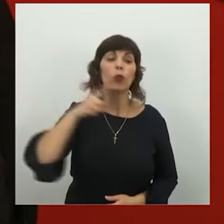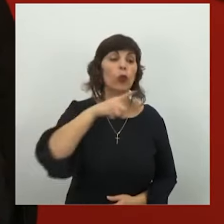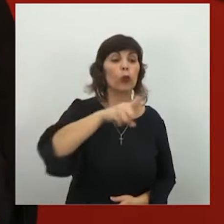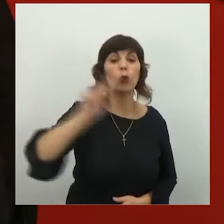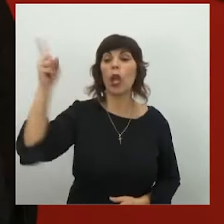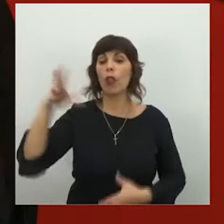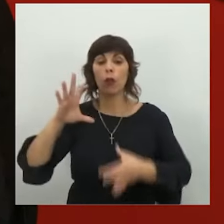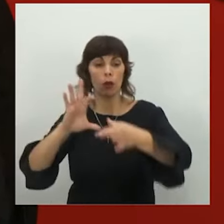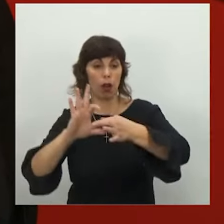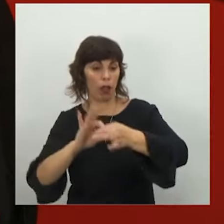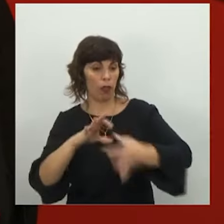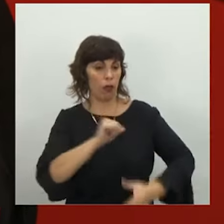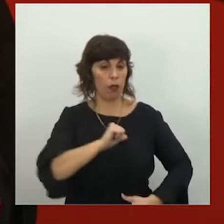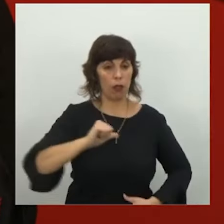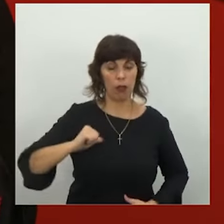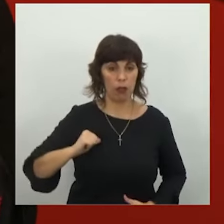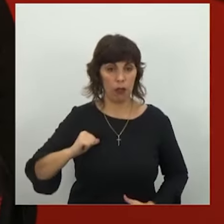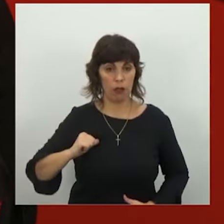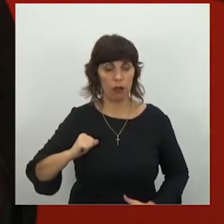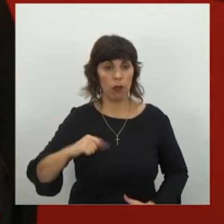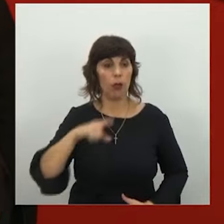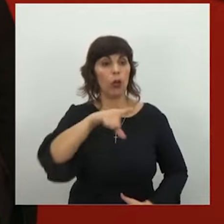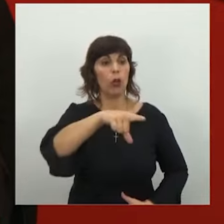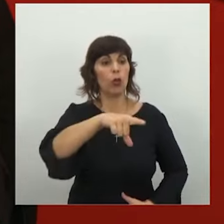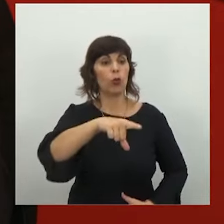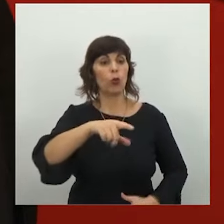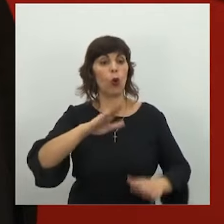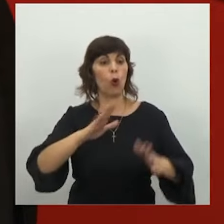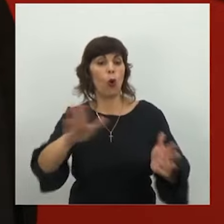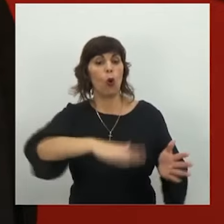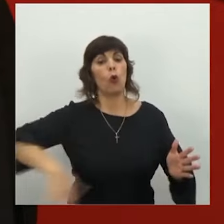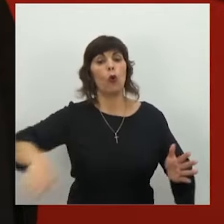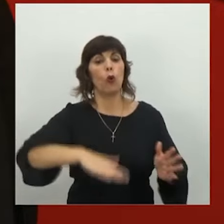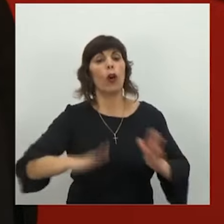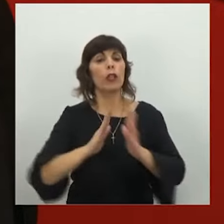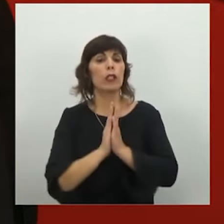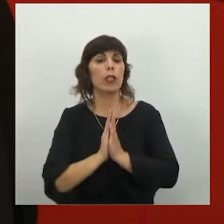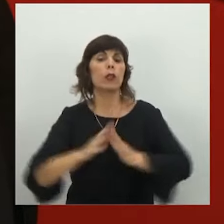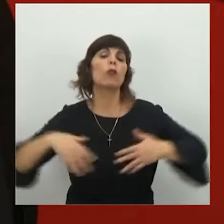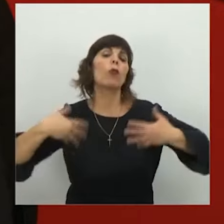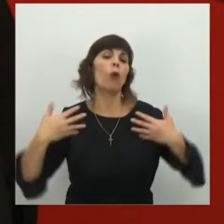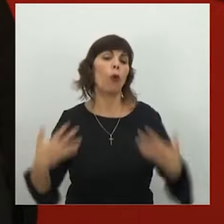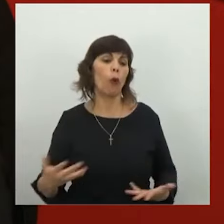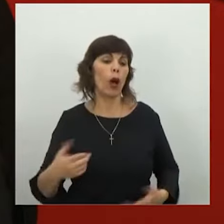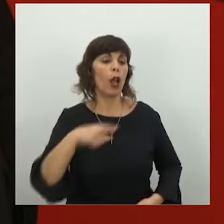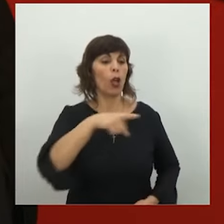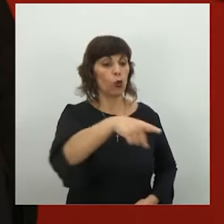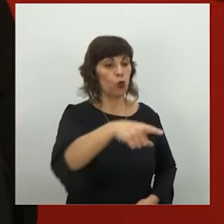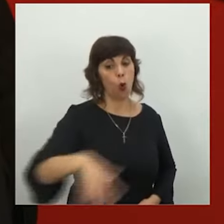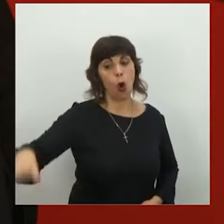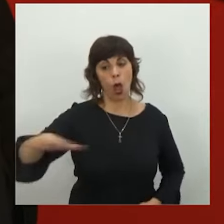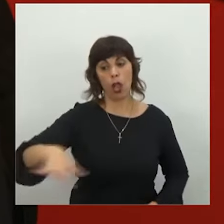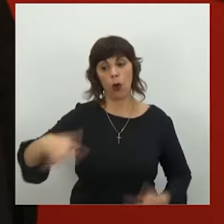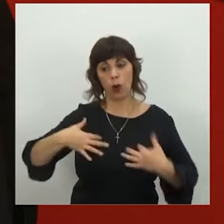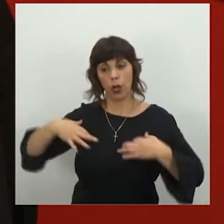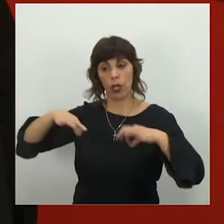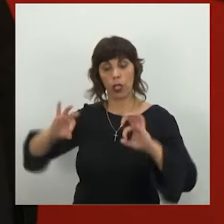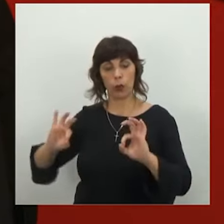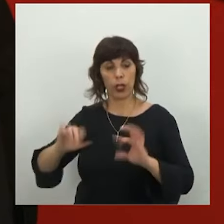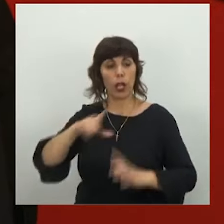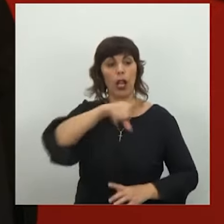relación. ¿Sabes cuál es tu santuario? Es el lugar que tú tienes reservado para el